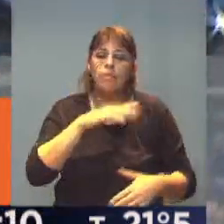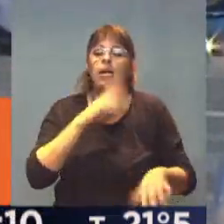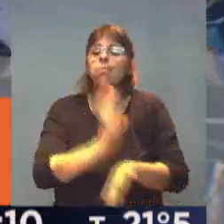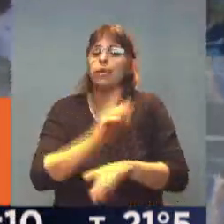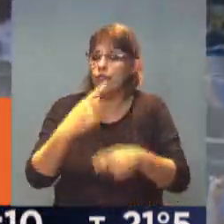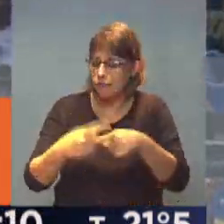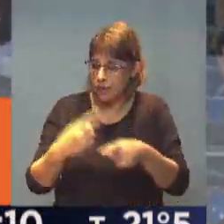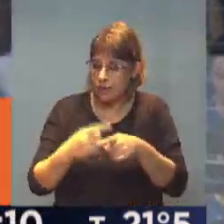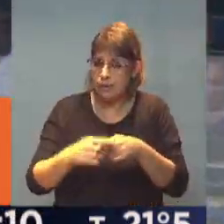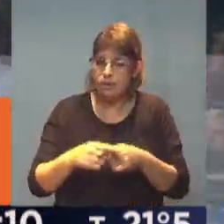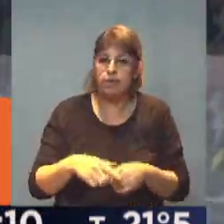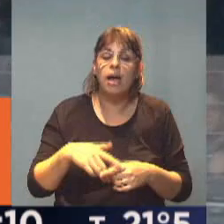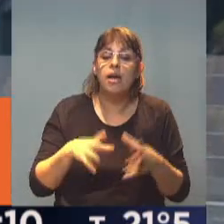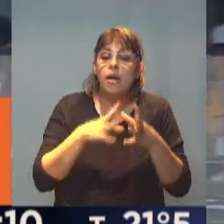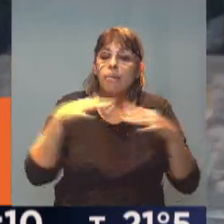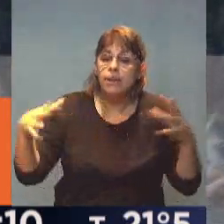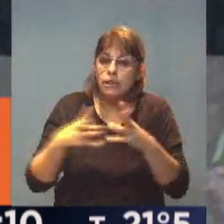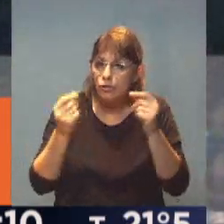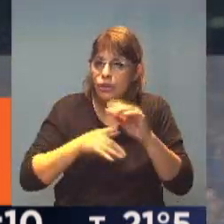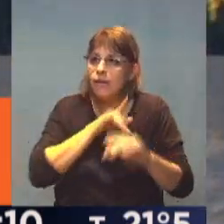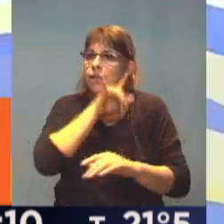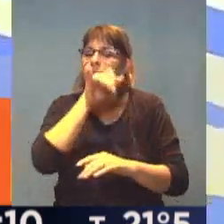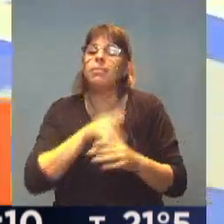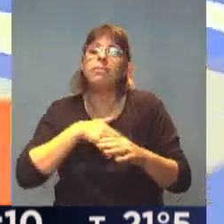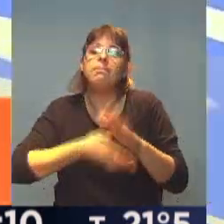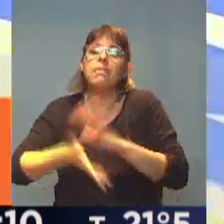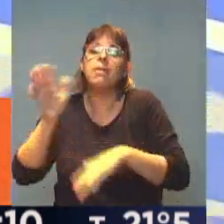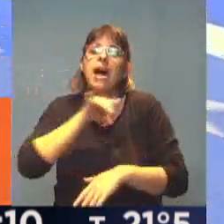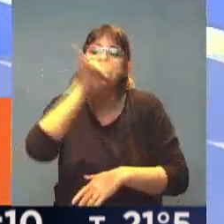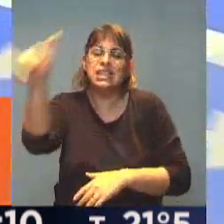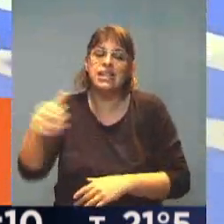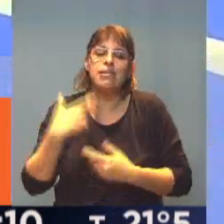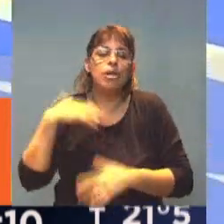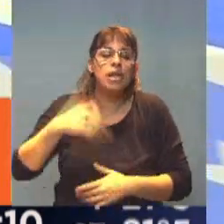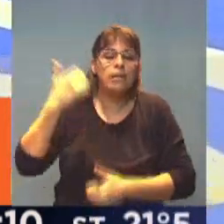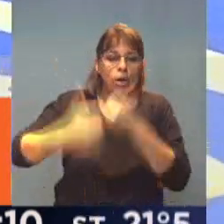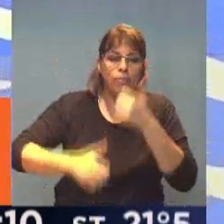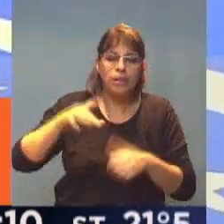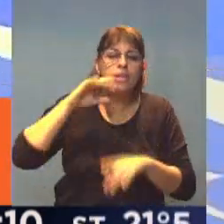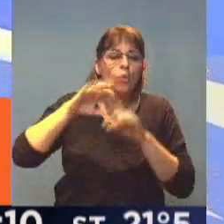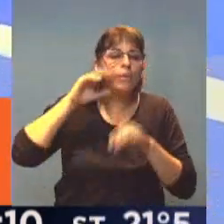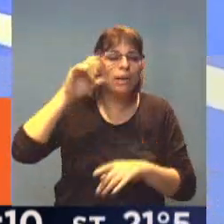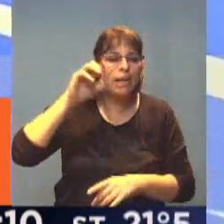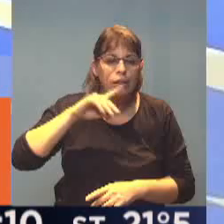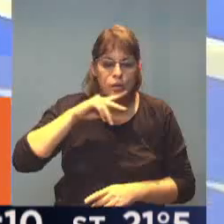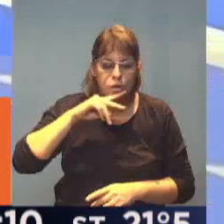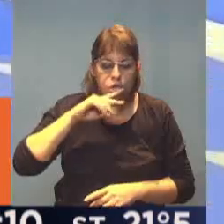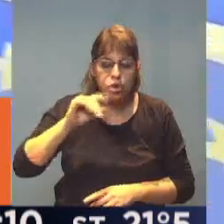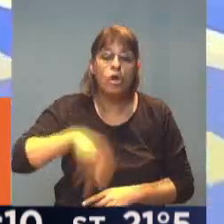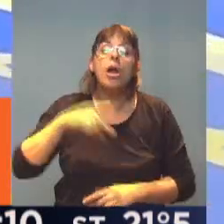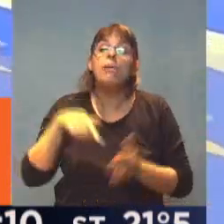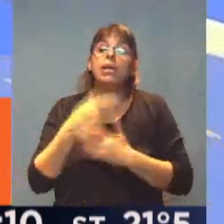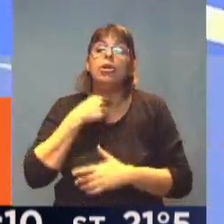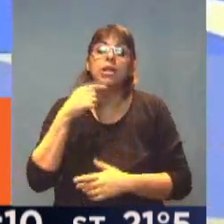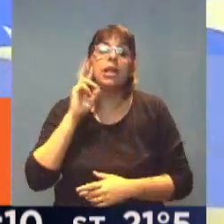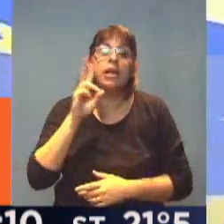allí al Aeropuerto Internacional de Seiza. ¿Saben por qué? Porque tiene que competir en Wimbledon. Pero, ¿cómo se iba a perder la vuelta,